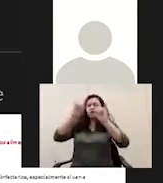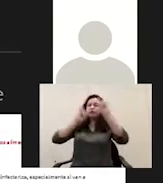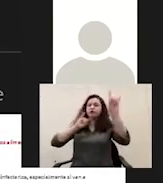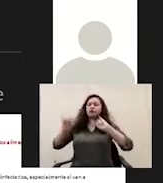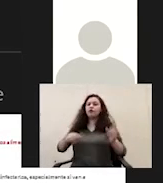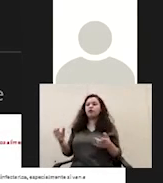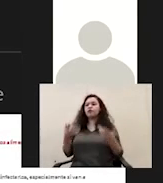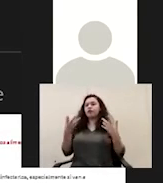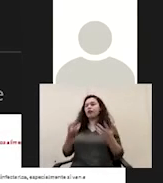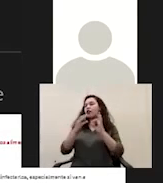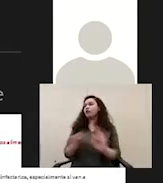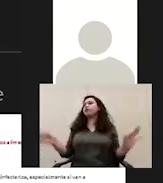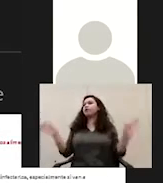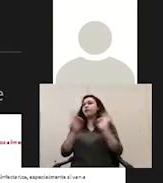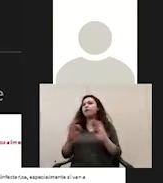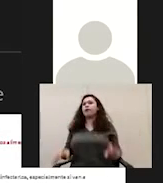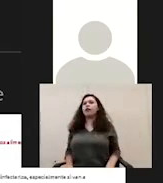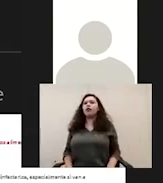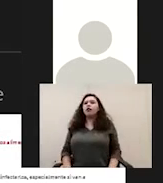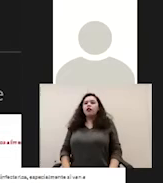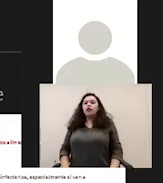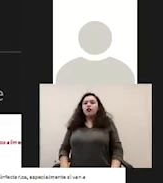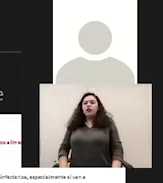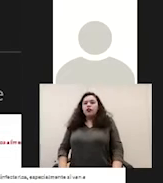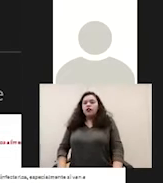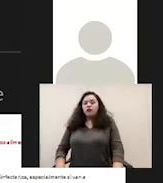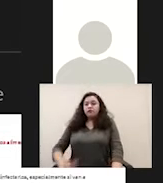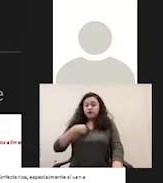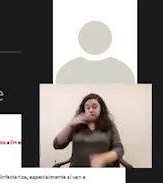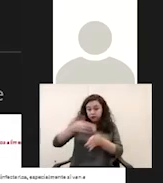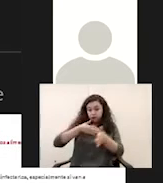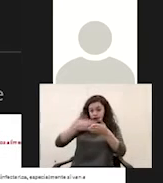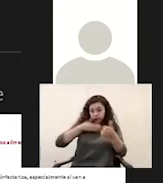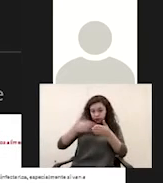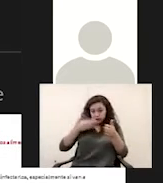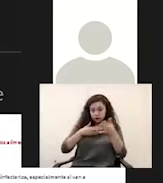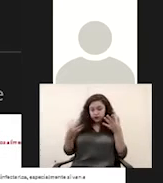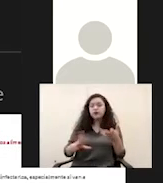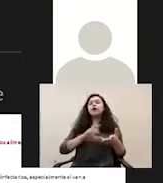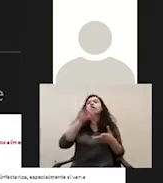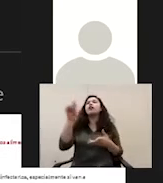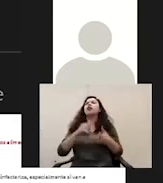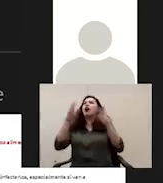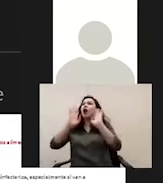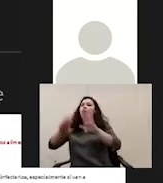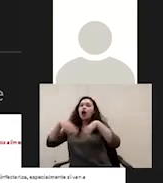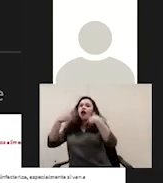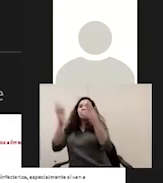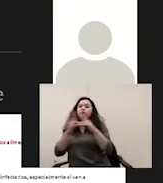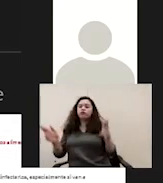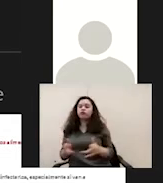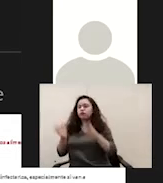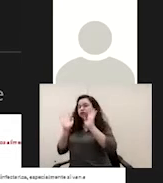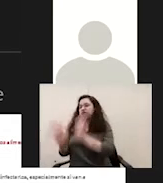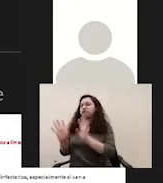refrigerador es muy importante. No podemos estarla cocinando ni tampoco manteniendo a temperatura ambiente. No